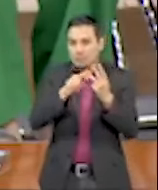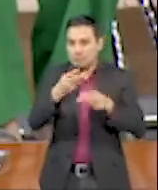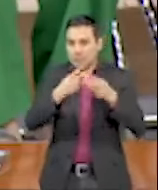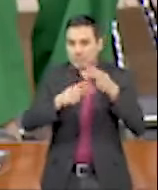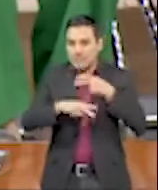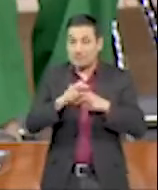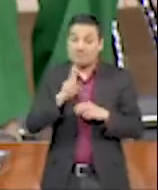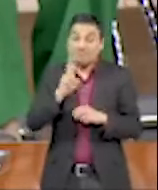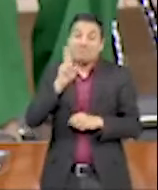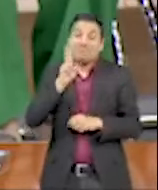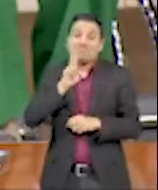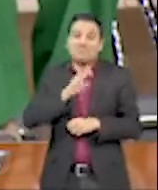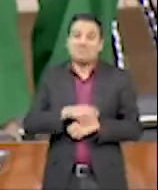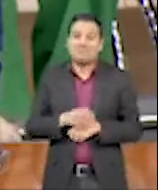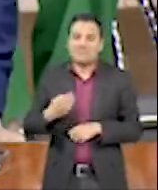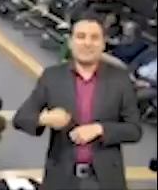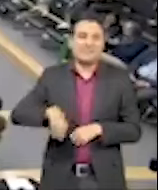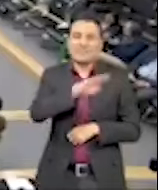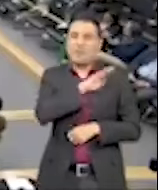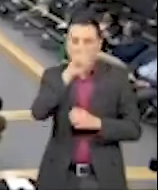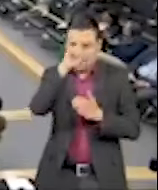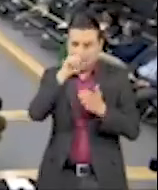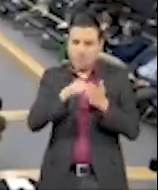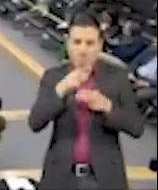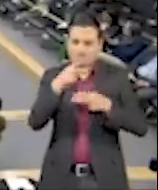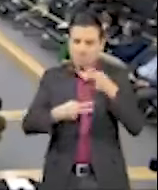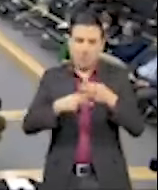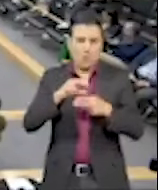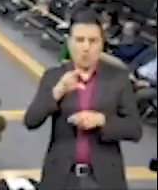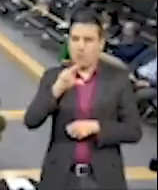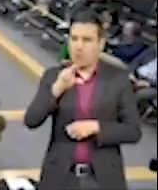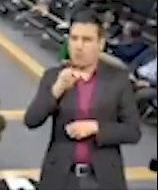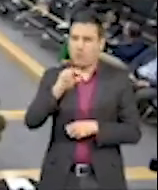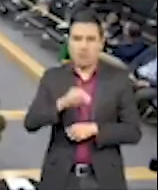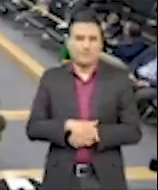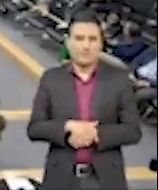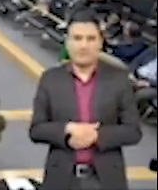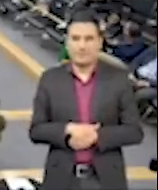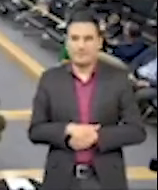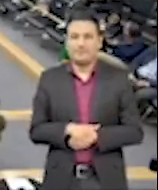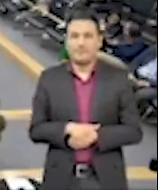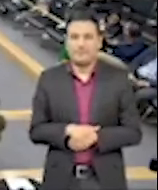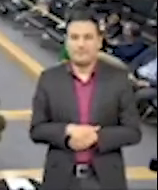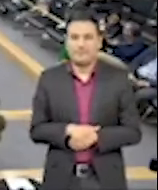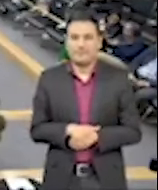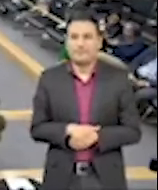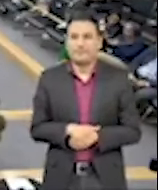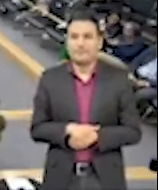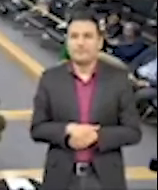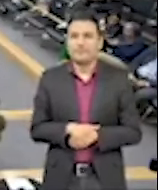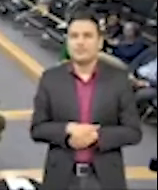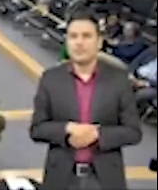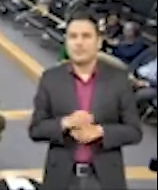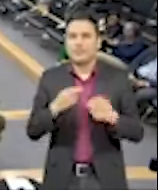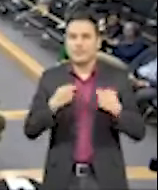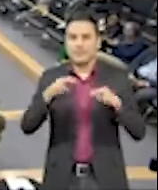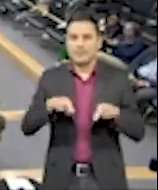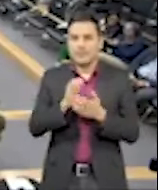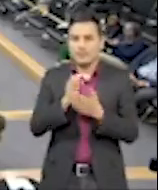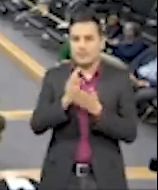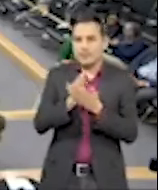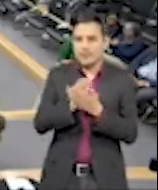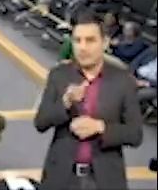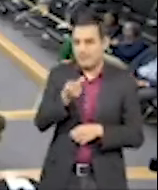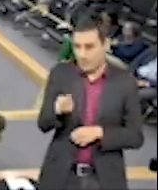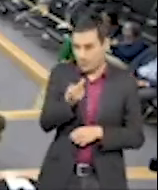va a estar ahí. Es cuanto. Gracias. ¿Se acepta, señor representante, una pregunta del representante de Morena?